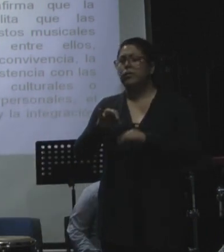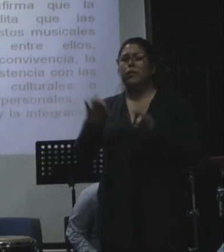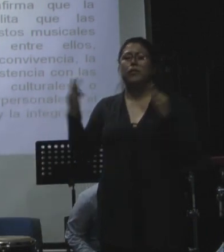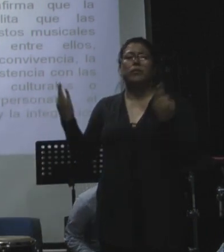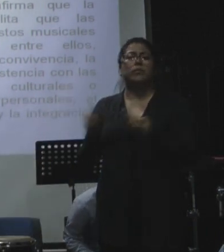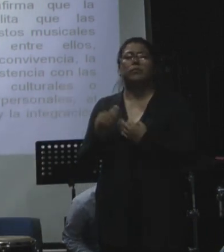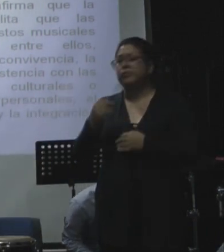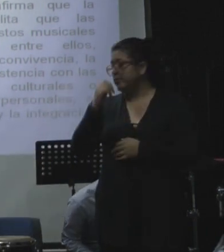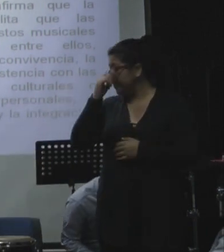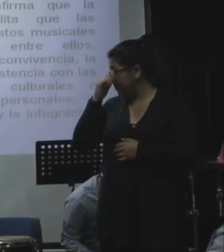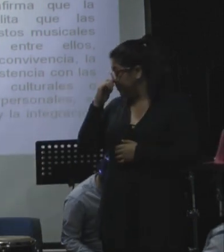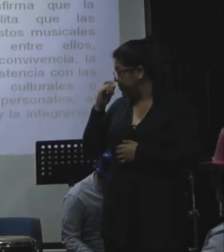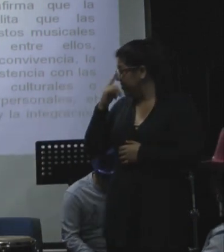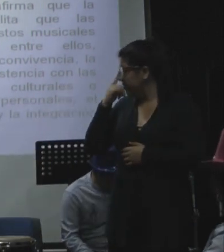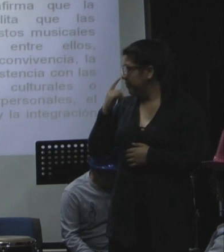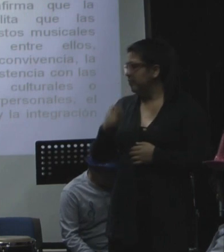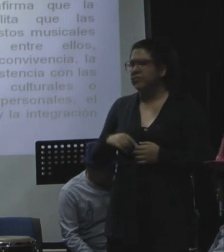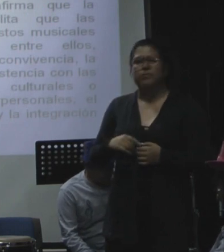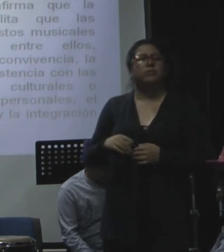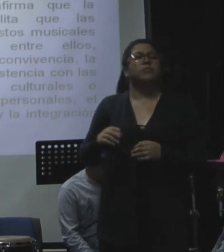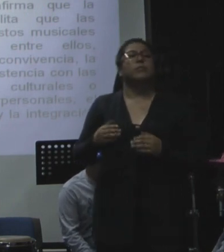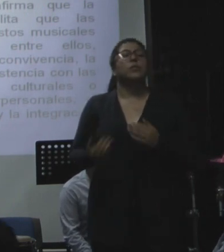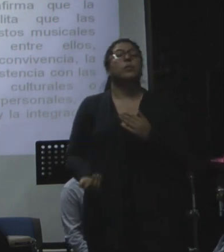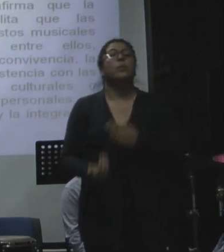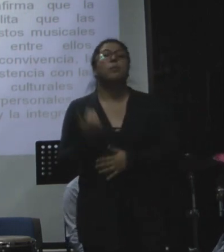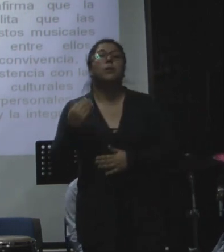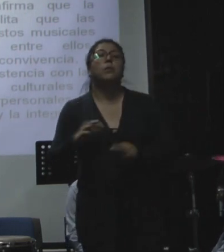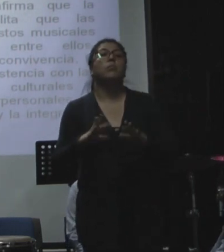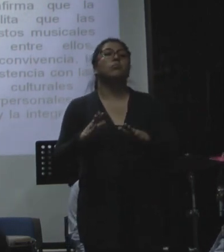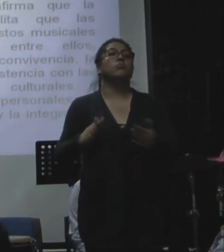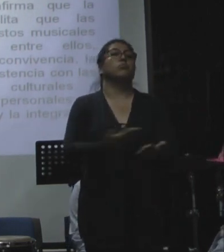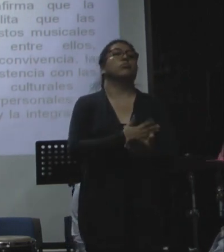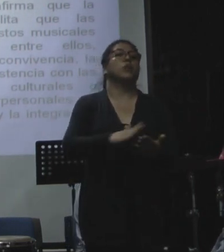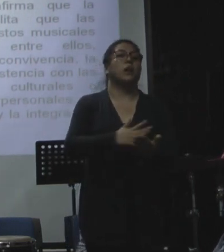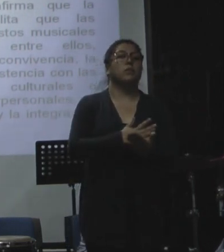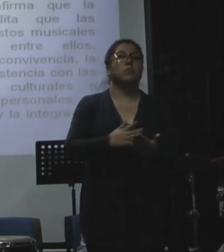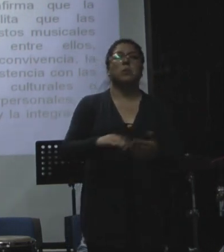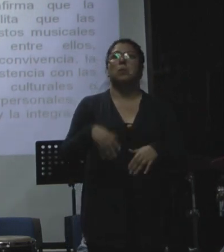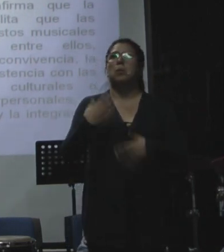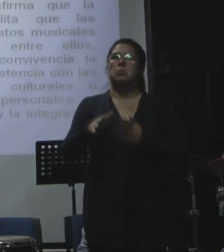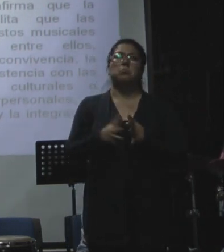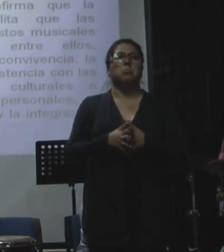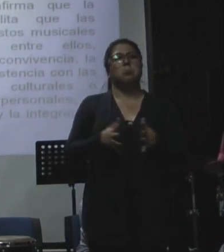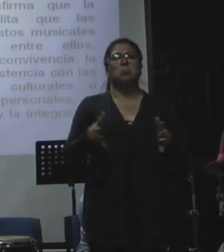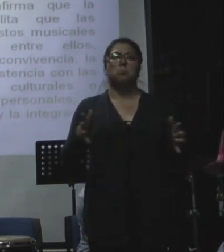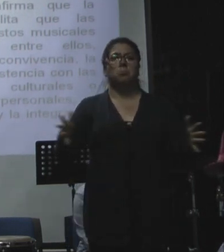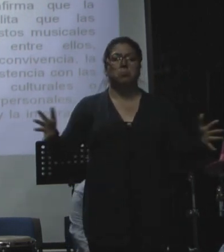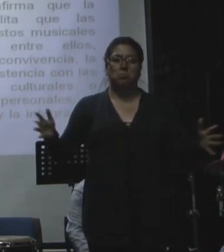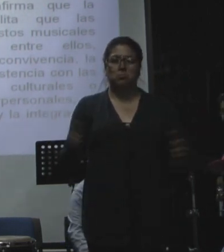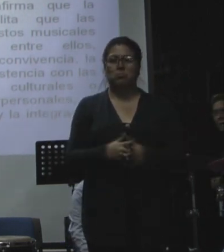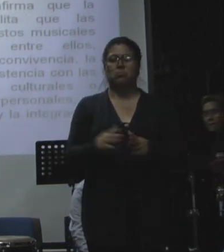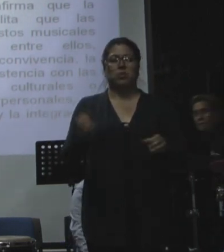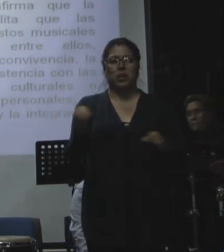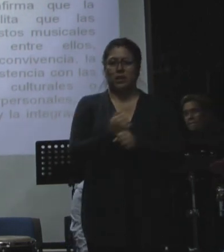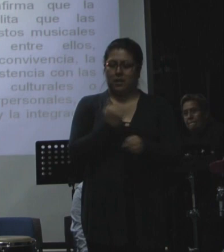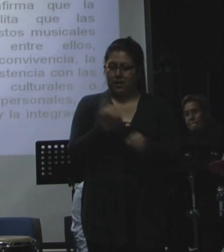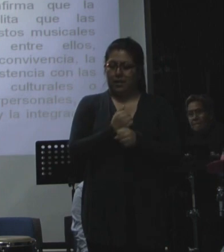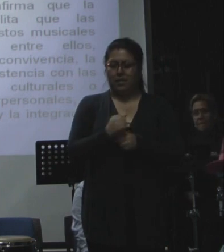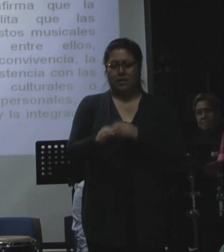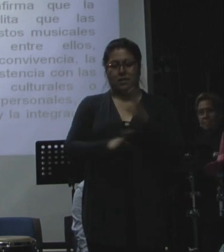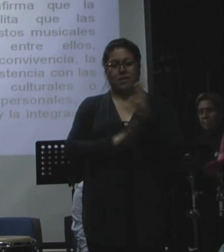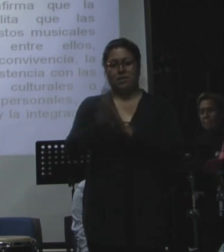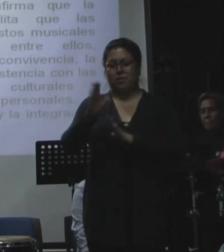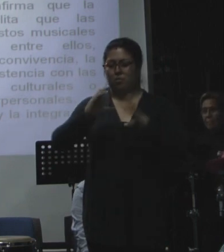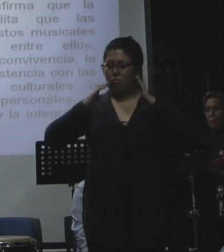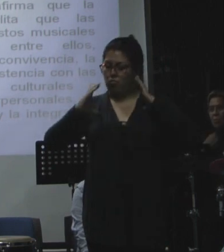proyecto, en principio, fue musical, lo sigue siendo, pero ya se amplió. Entonces ellos ahora trabajan sobre todo el